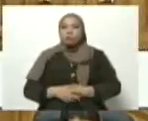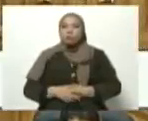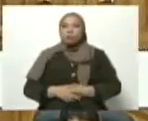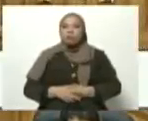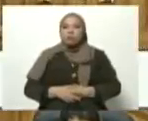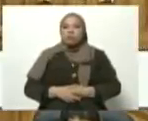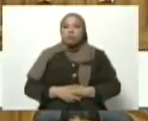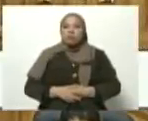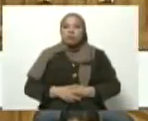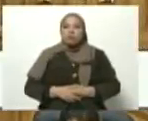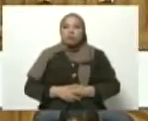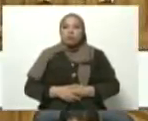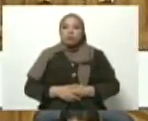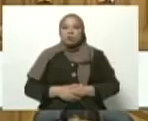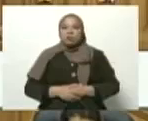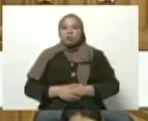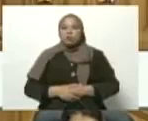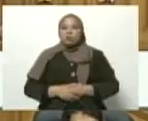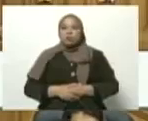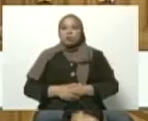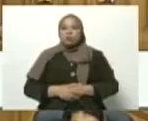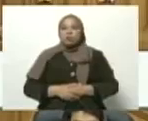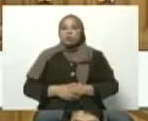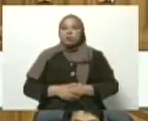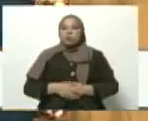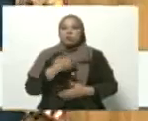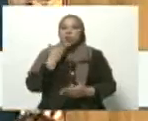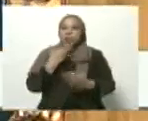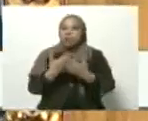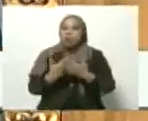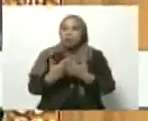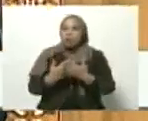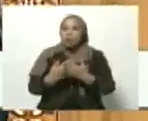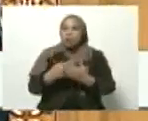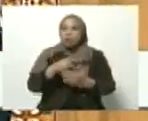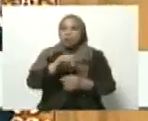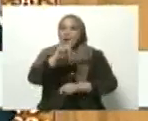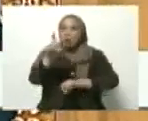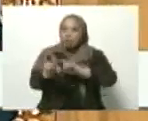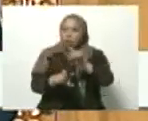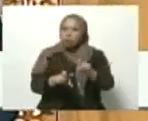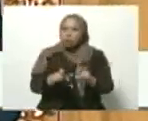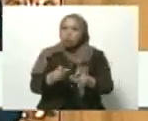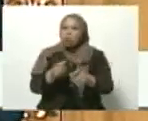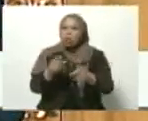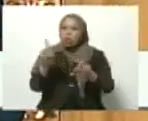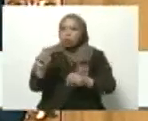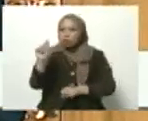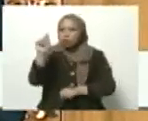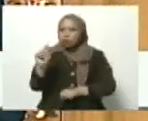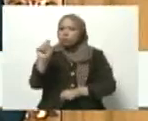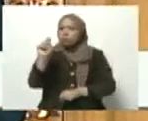Gracias al diputado Rodolfo Sanz por esas preguntas. Mire, la parte económica.